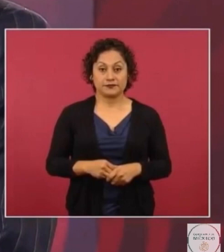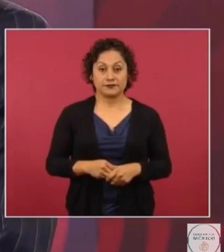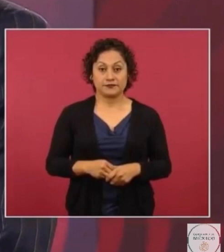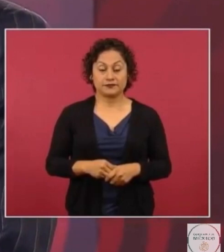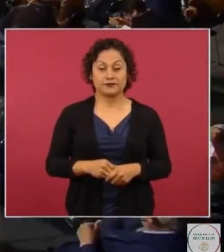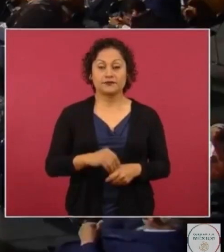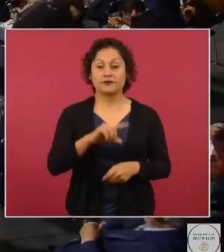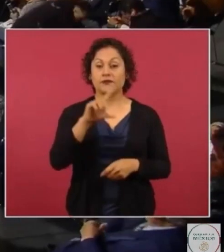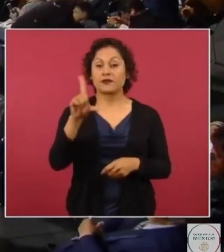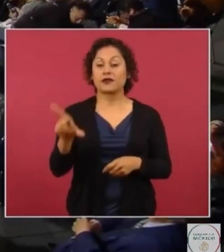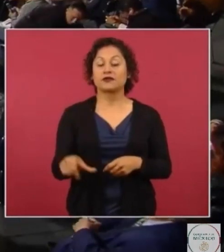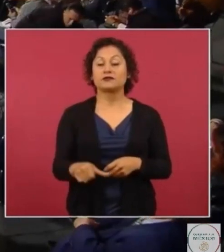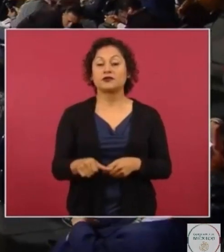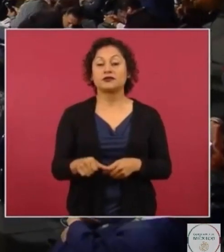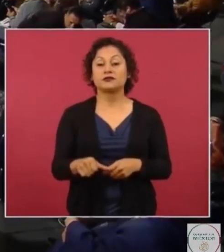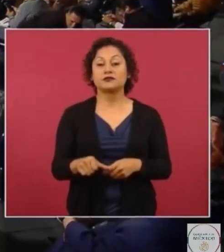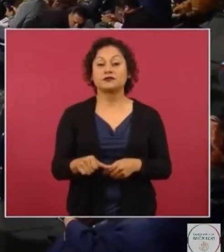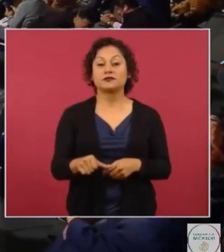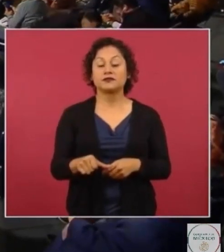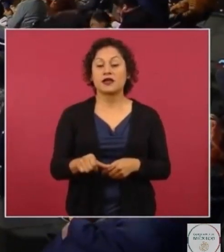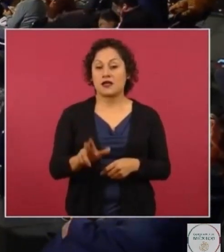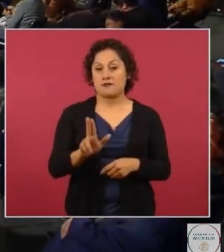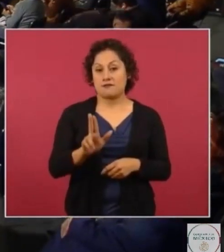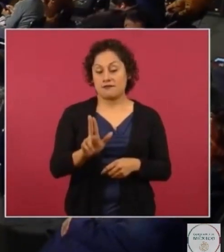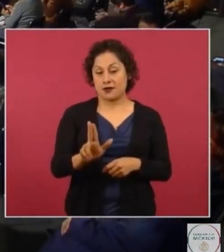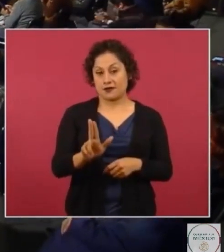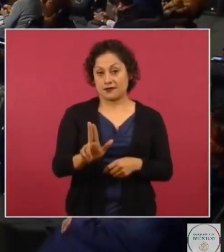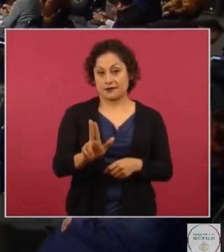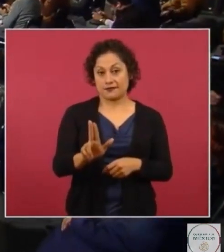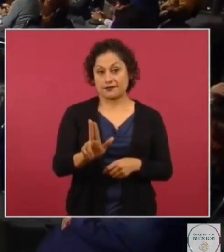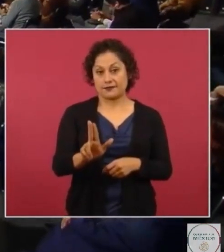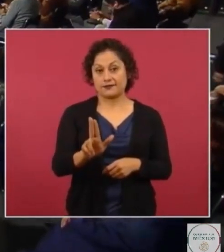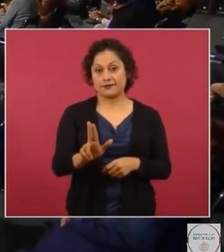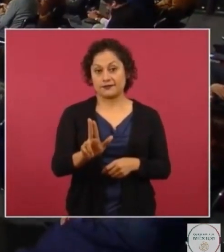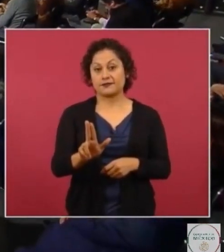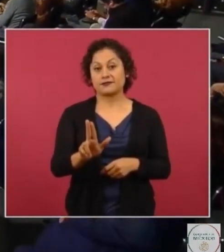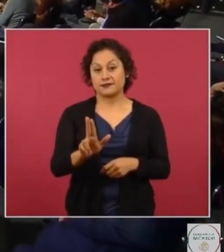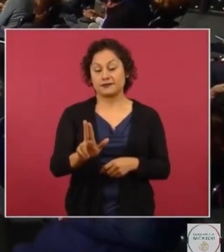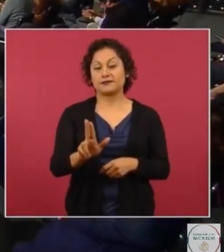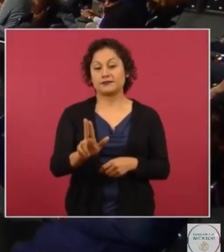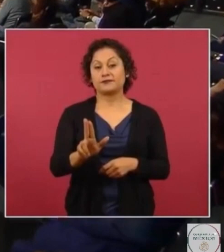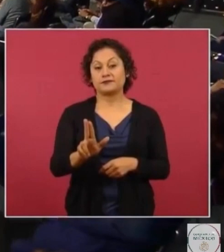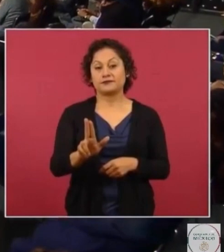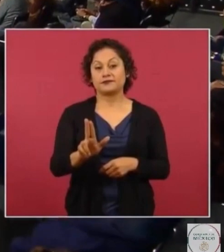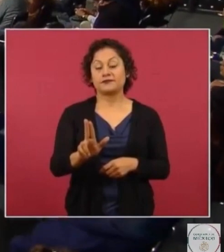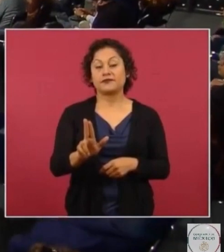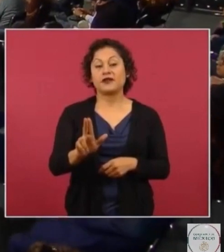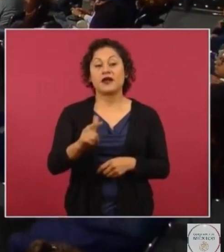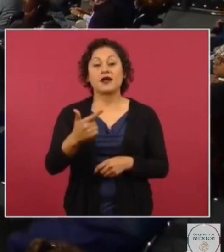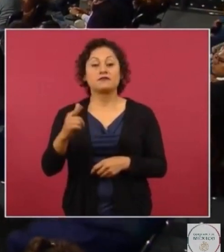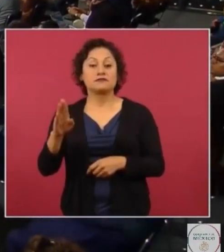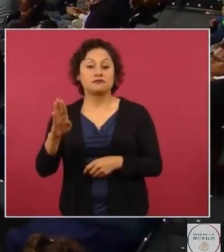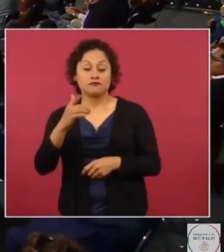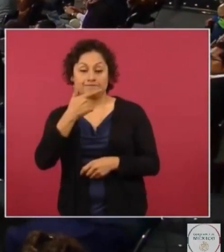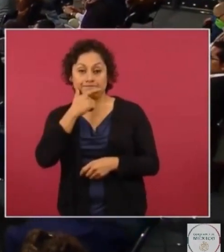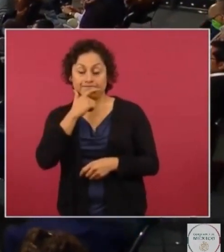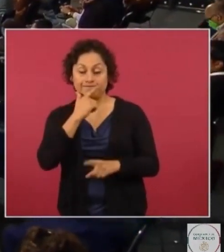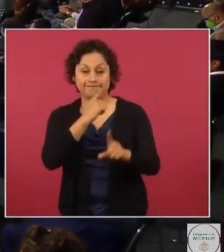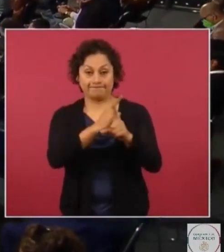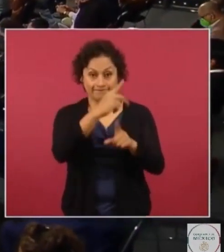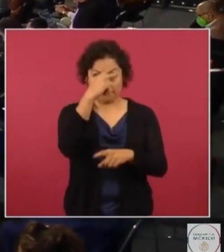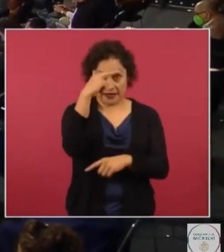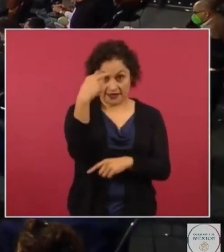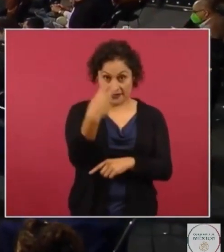Y luego martes, Gran Bretaña contra México, y el